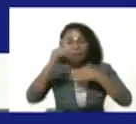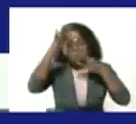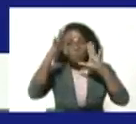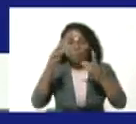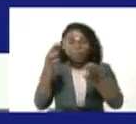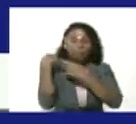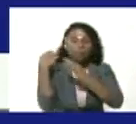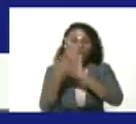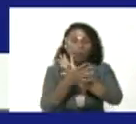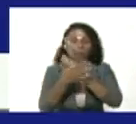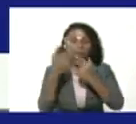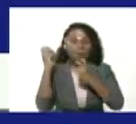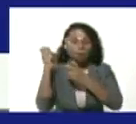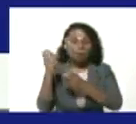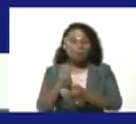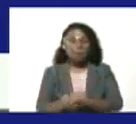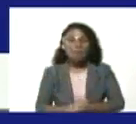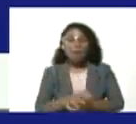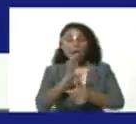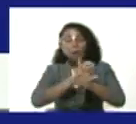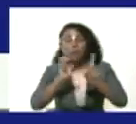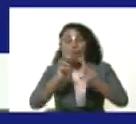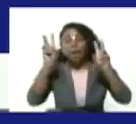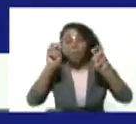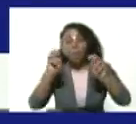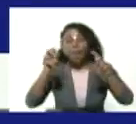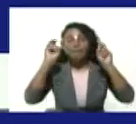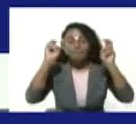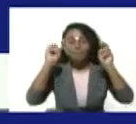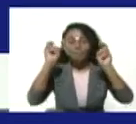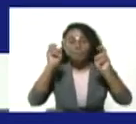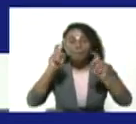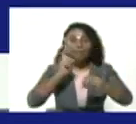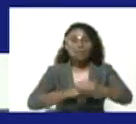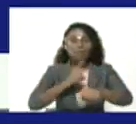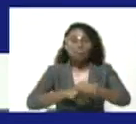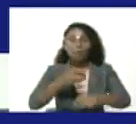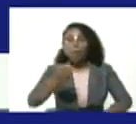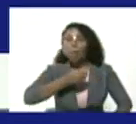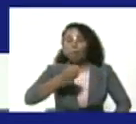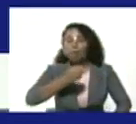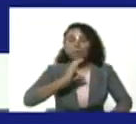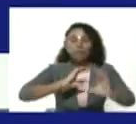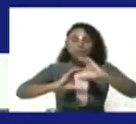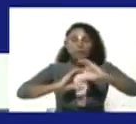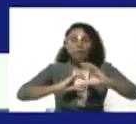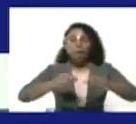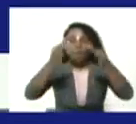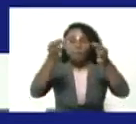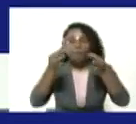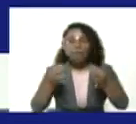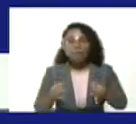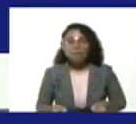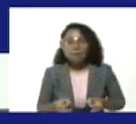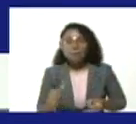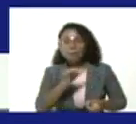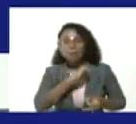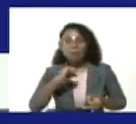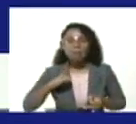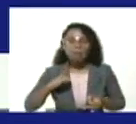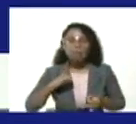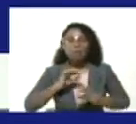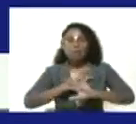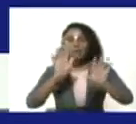esto. También hay una cultura nueva en pronóstico del tiempo, los medios de comunicación también, oficiales y privados,